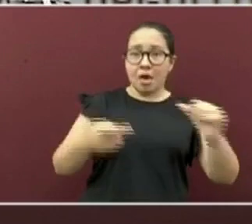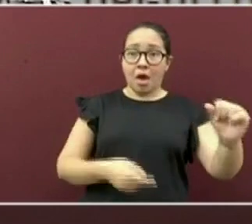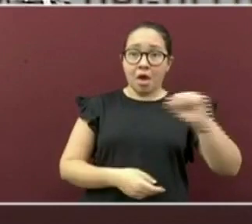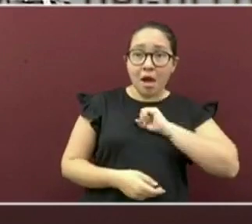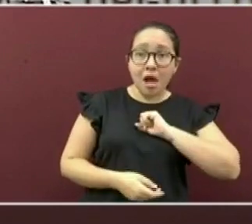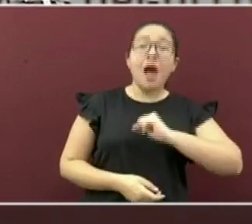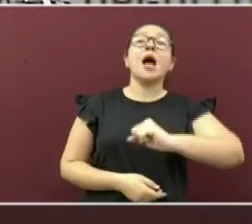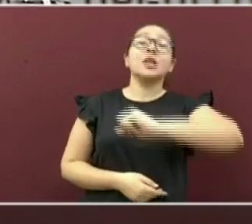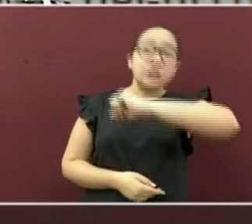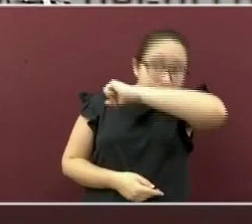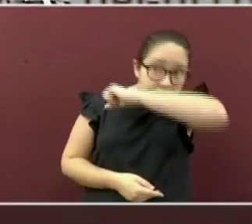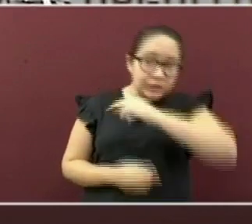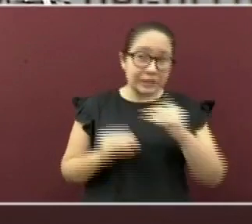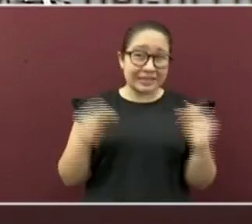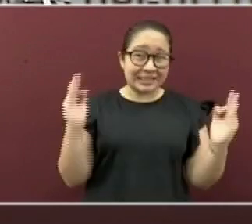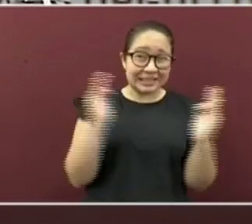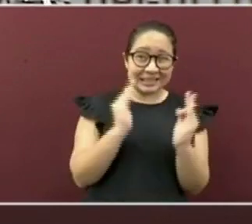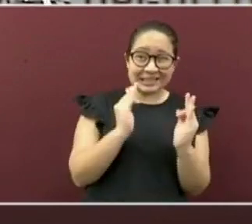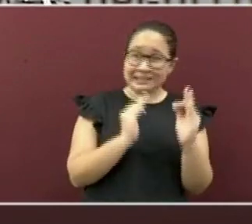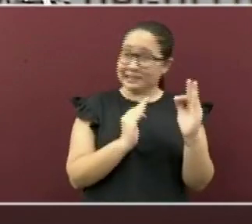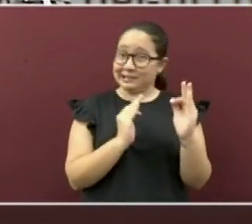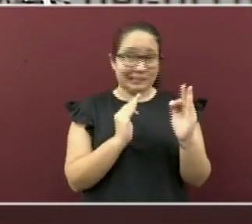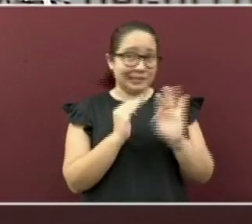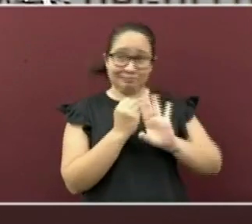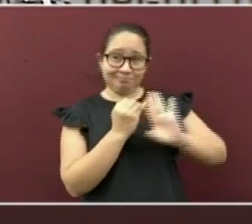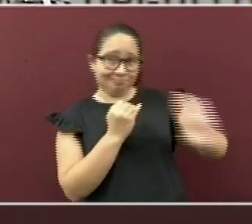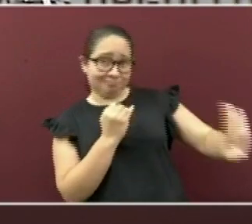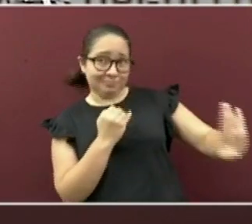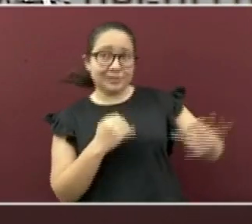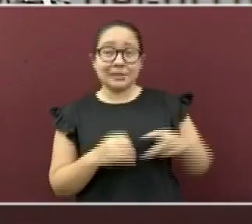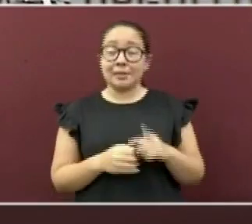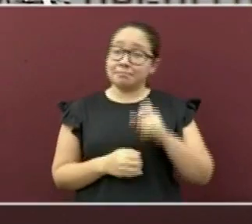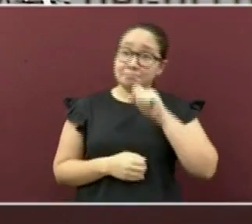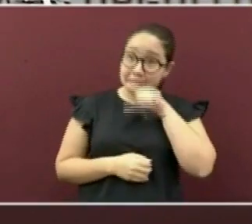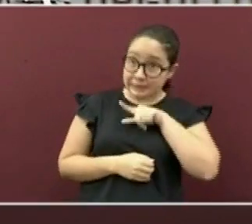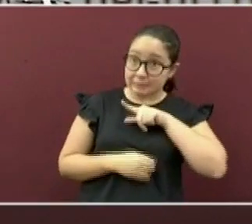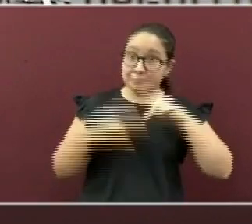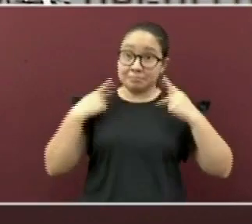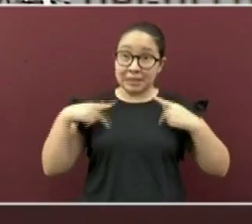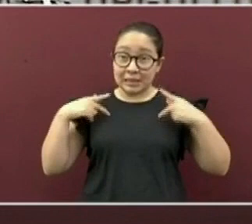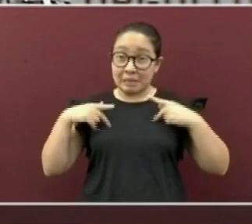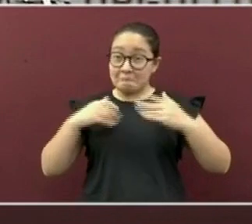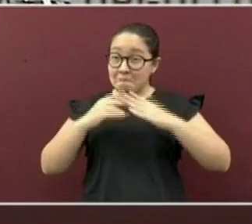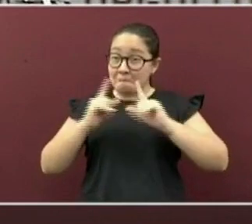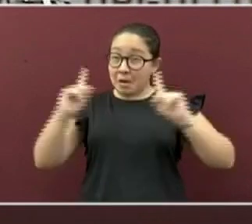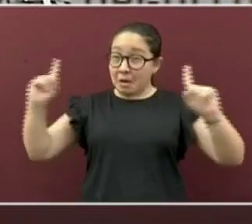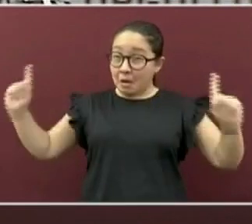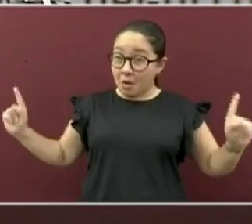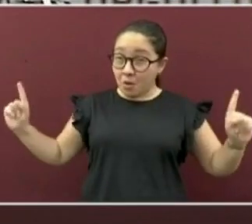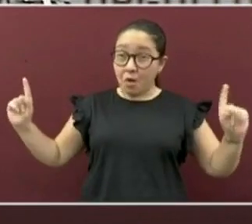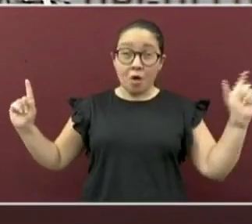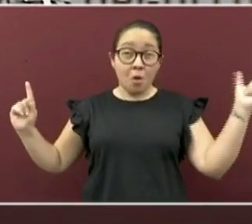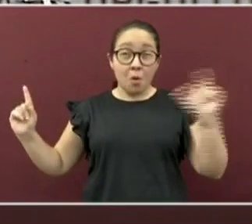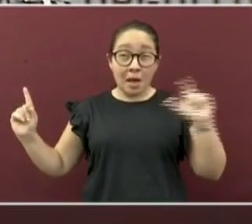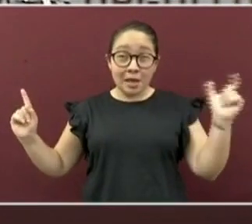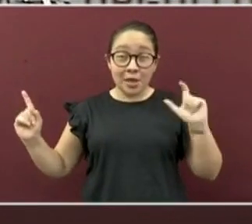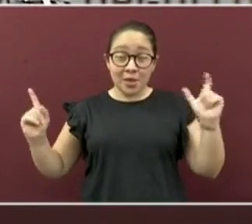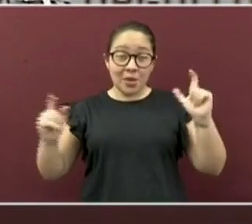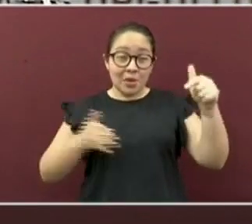hablan. Mantenga una distancia aún mayor entre usted y otras personas en espacios